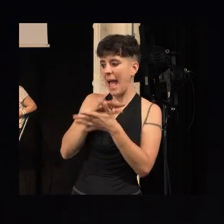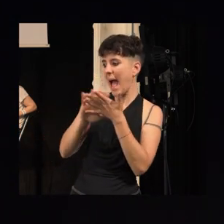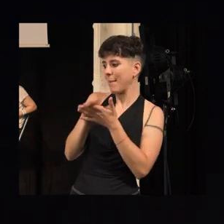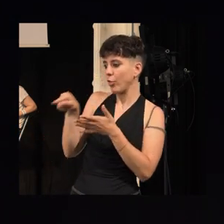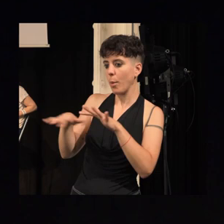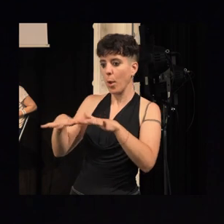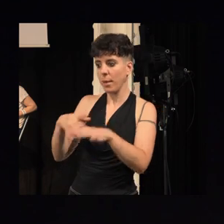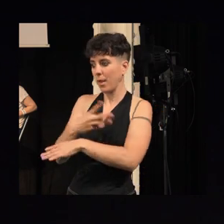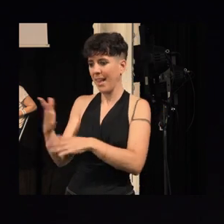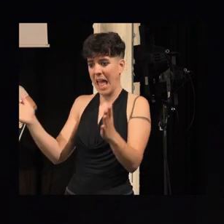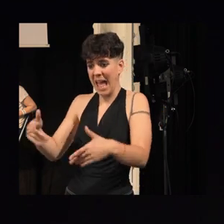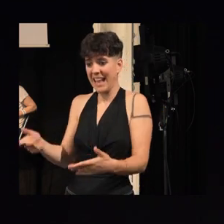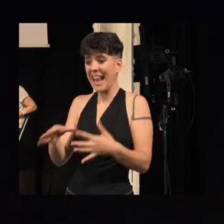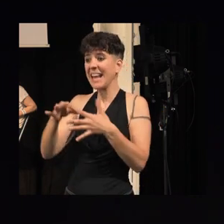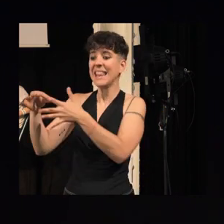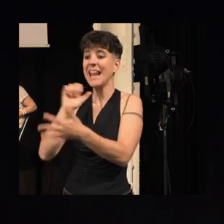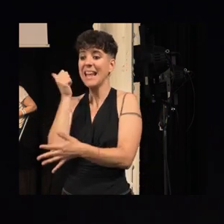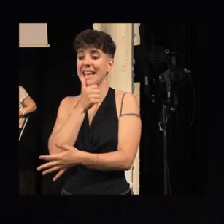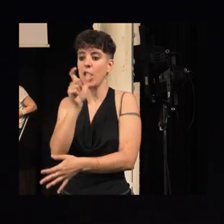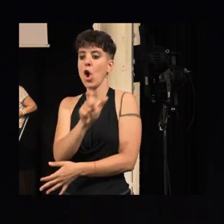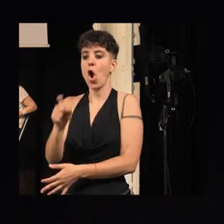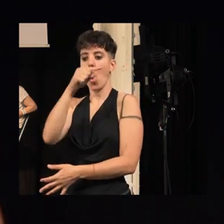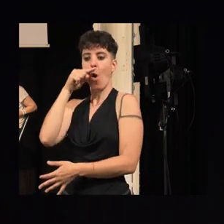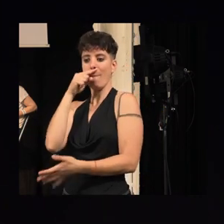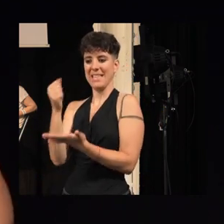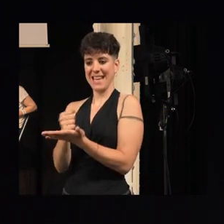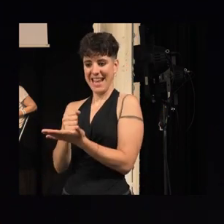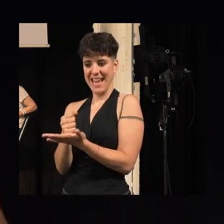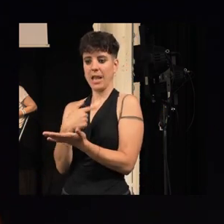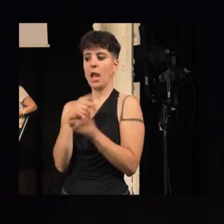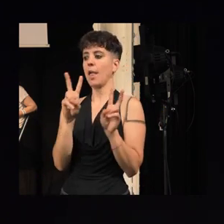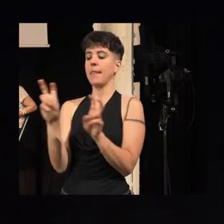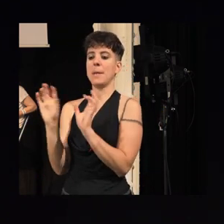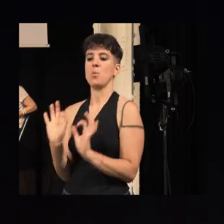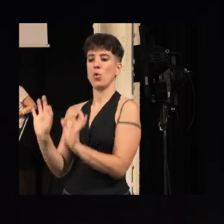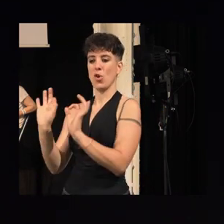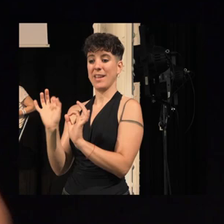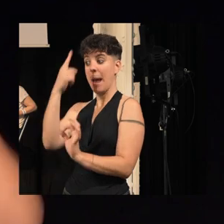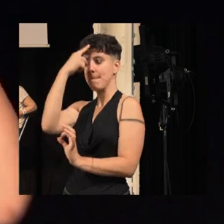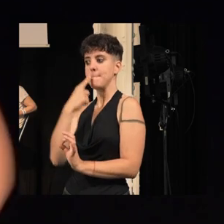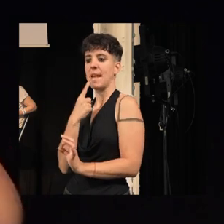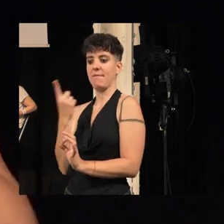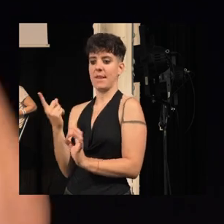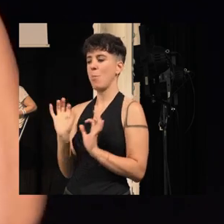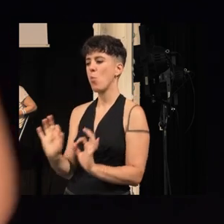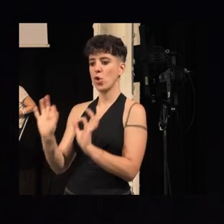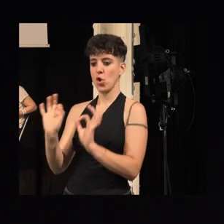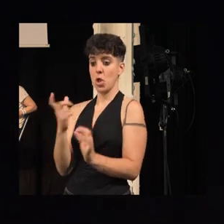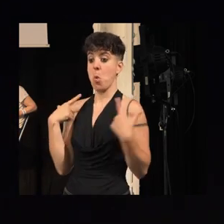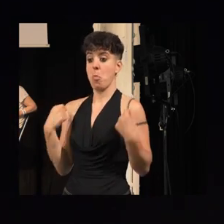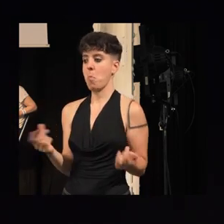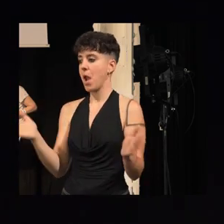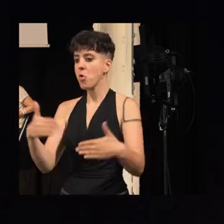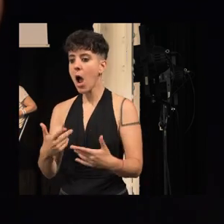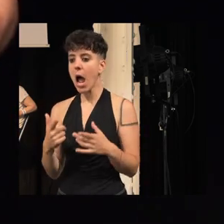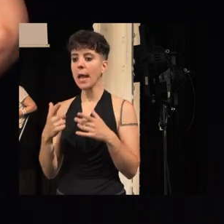por hombres gay y que por tanto responde a una agenda muy concreta, además de a un perfil de hombres gay también muy concreto, poca pluma, clase media,